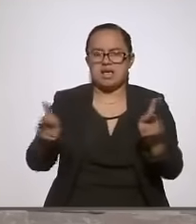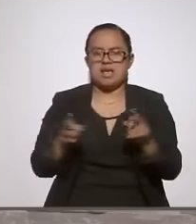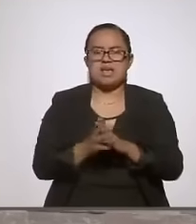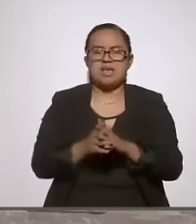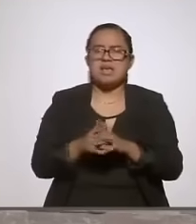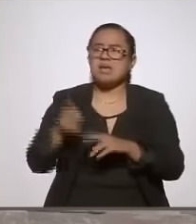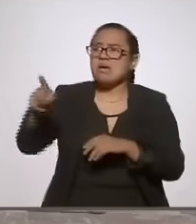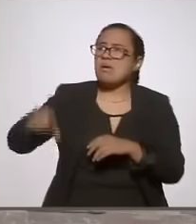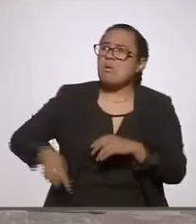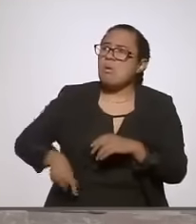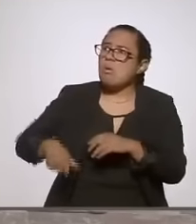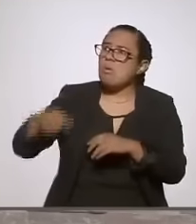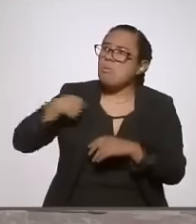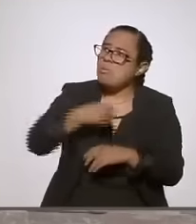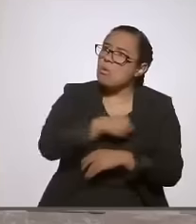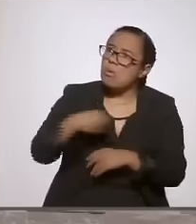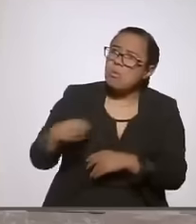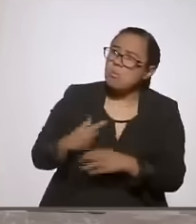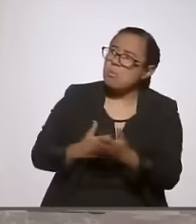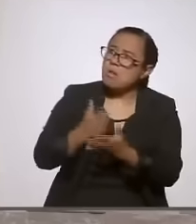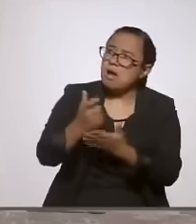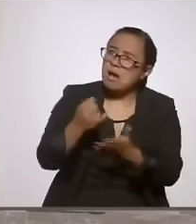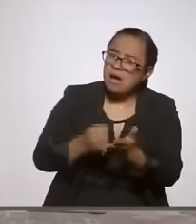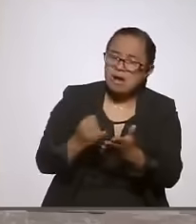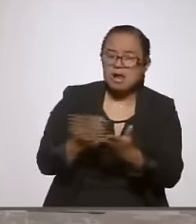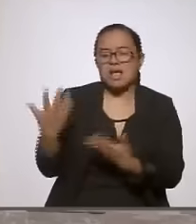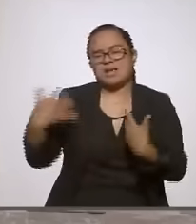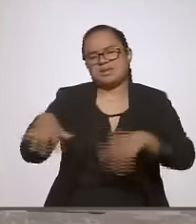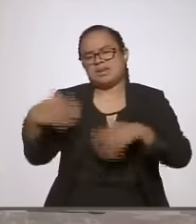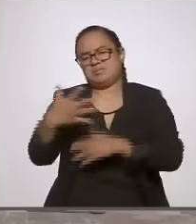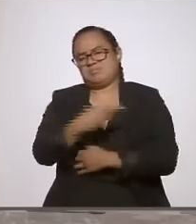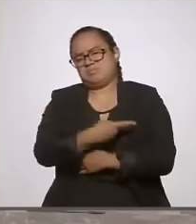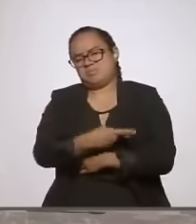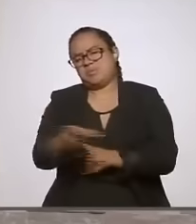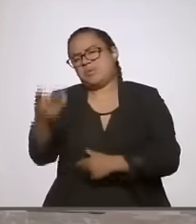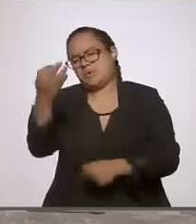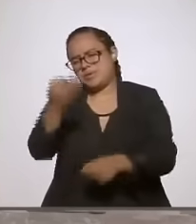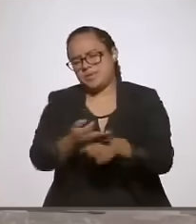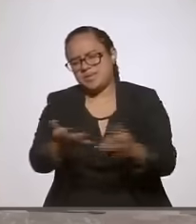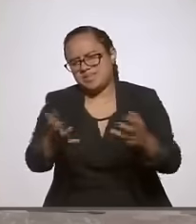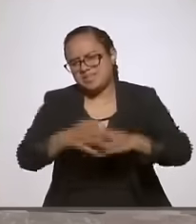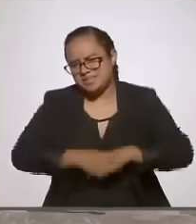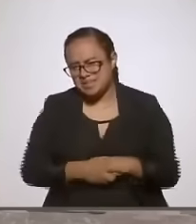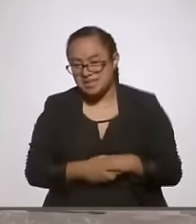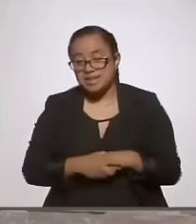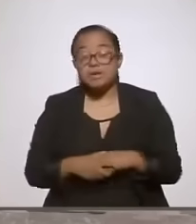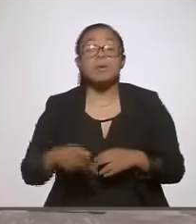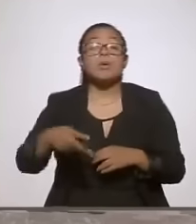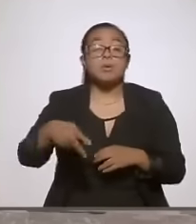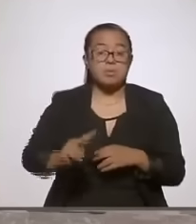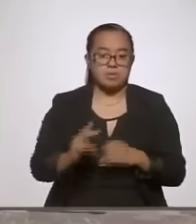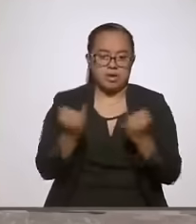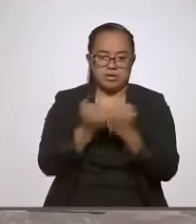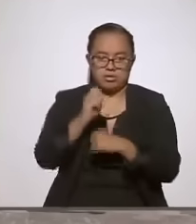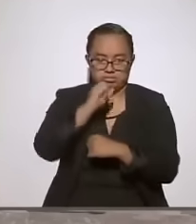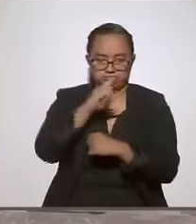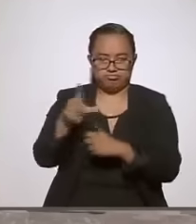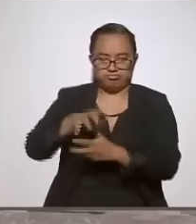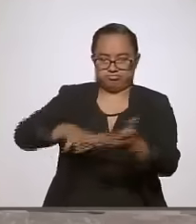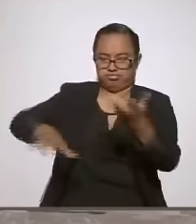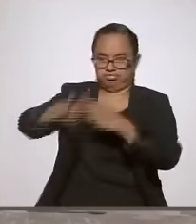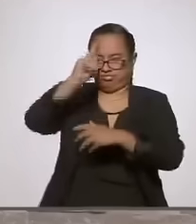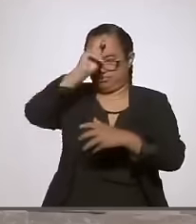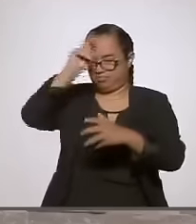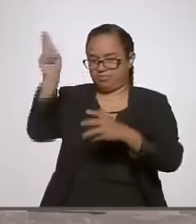gubernícolas, me están obligando a pagar impuestos. Ay, pobrecito, pobre, pobrecito. Pero bueno, otra cosa que generó mucho lío y mucho